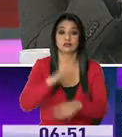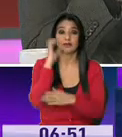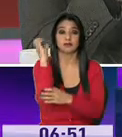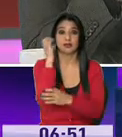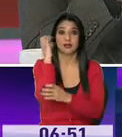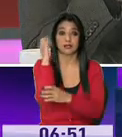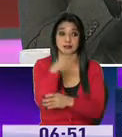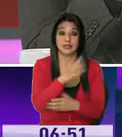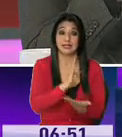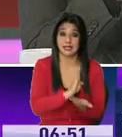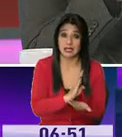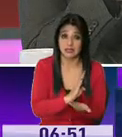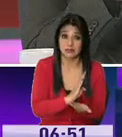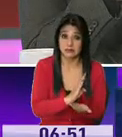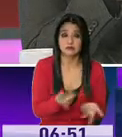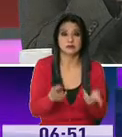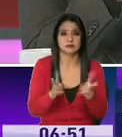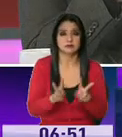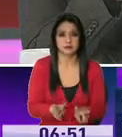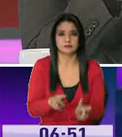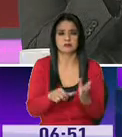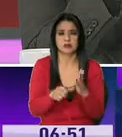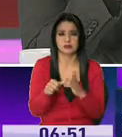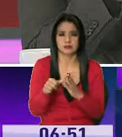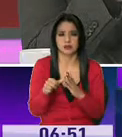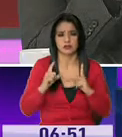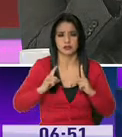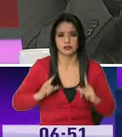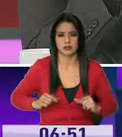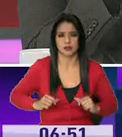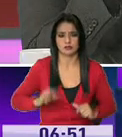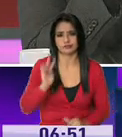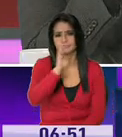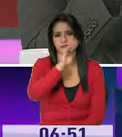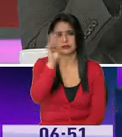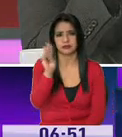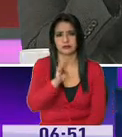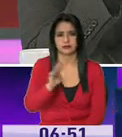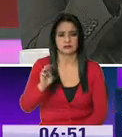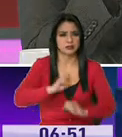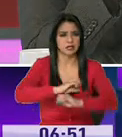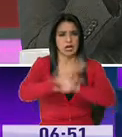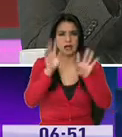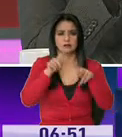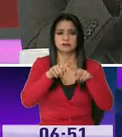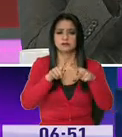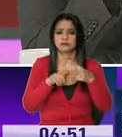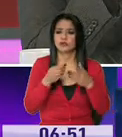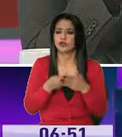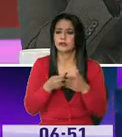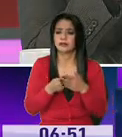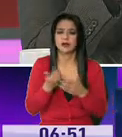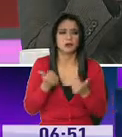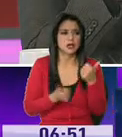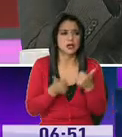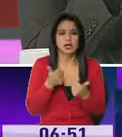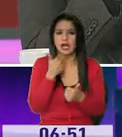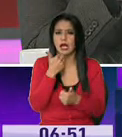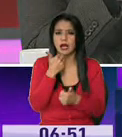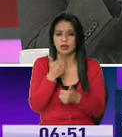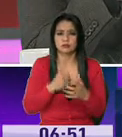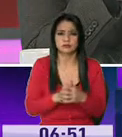señor secretario, hay varios involucrados, no hay un solo responsable. No podría afirmar eso. La determinación de